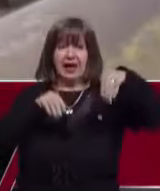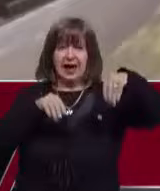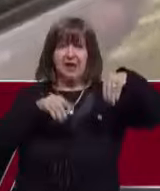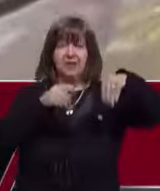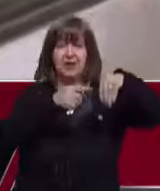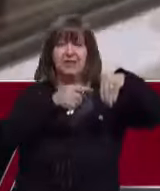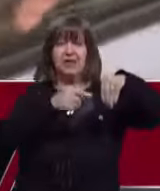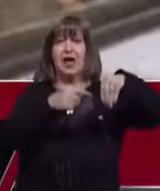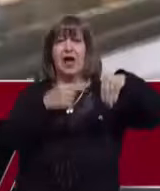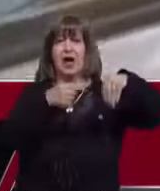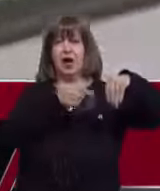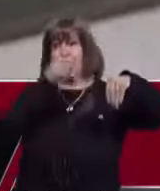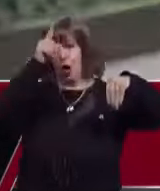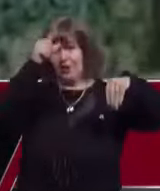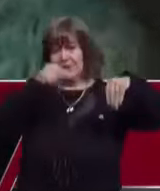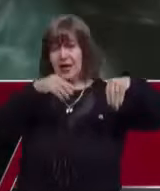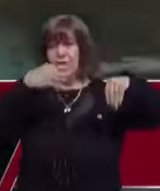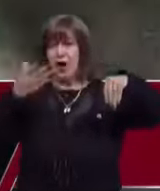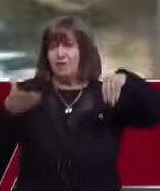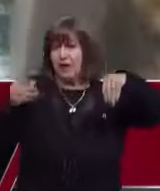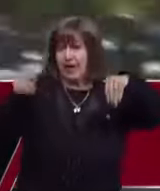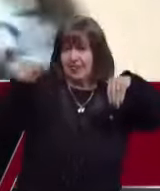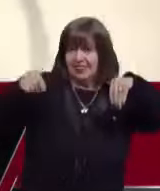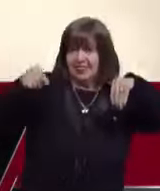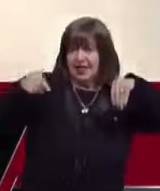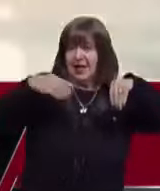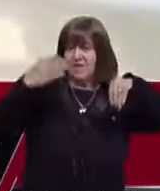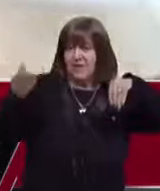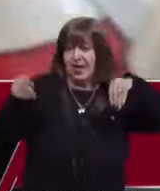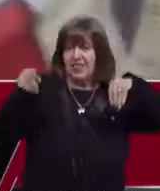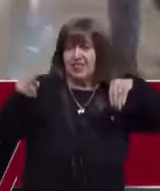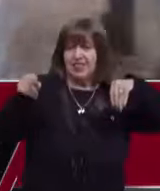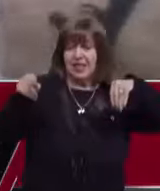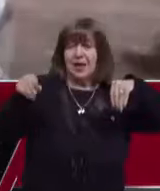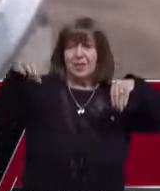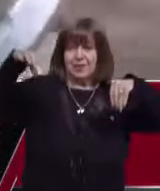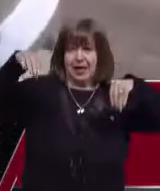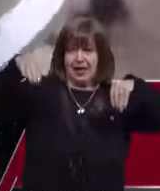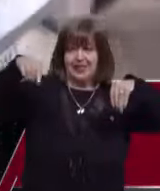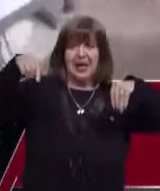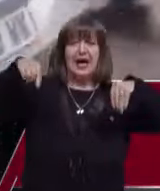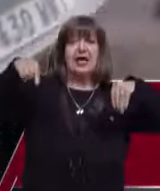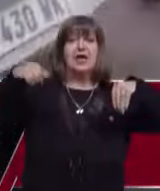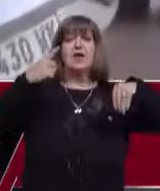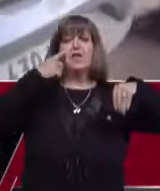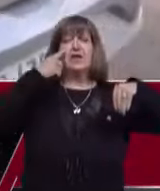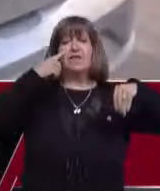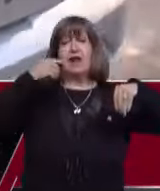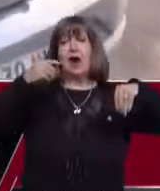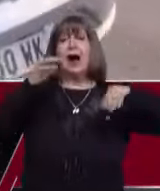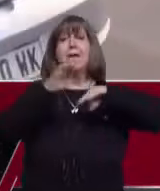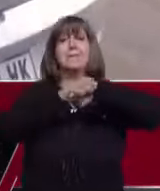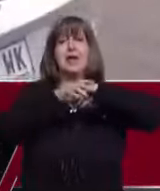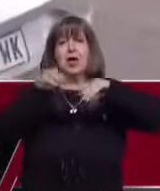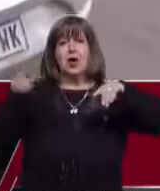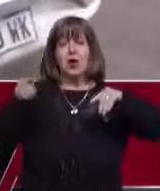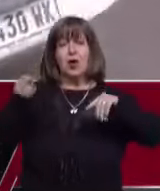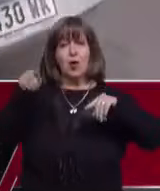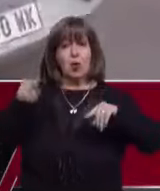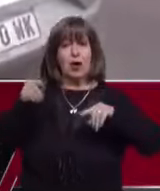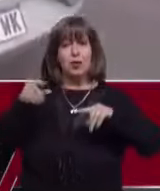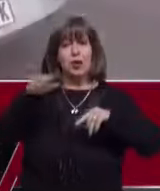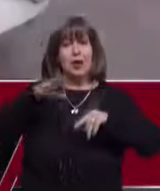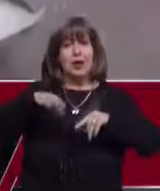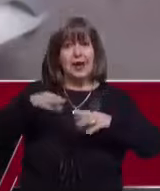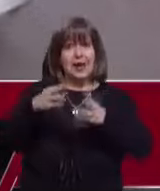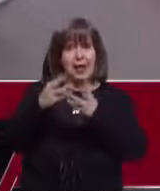enfrente vive este amigo que sería el amigo que el comisario se encargó de anotar mar la patente en un documento que yo tengo yo tengo la